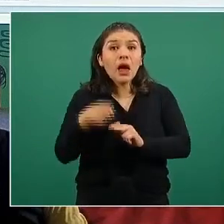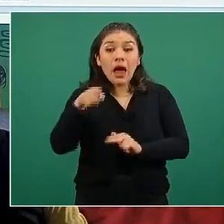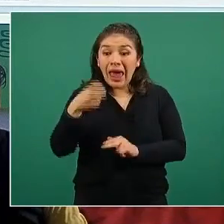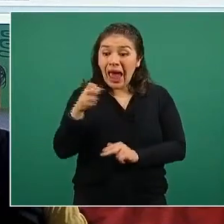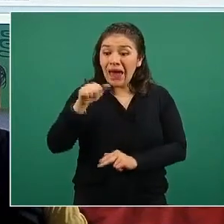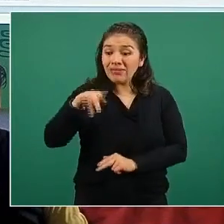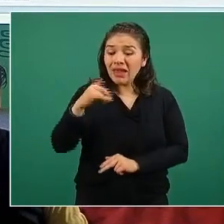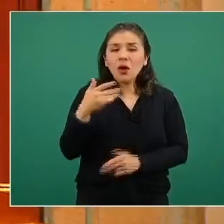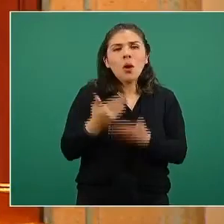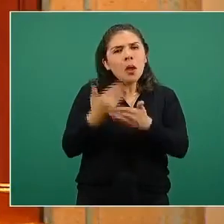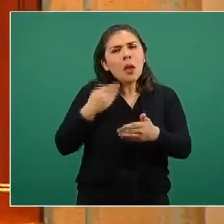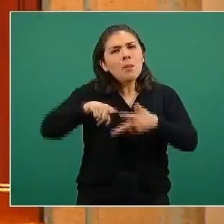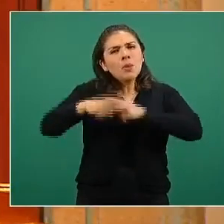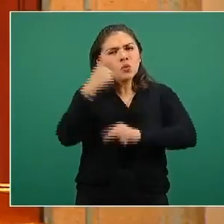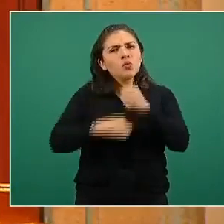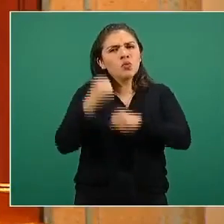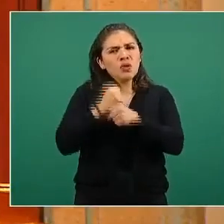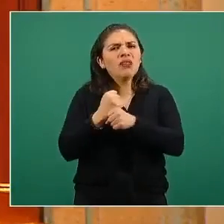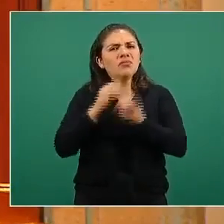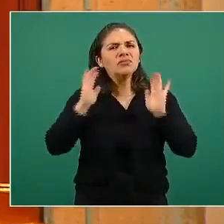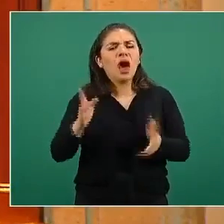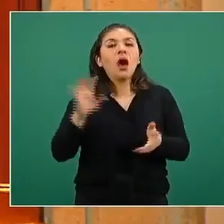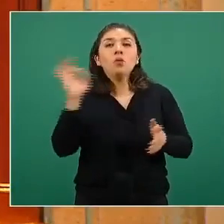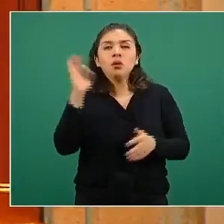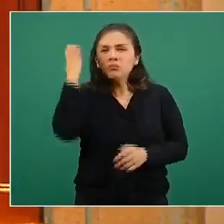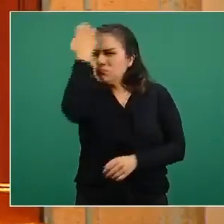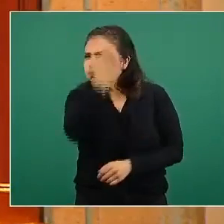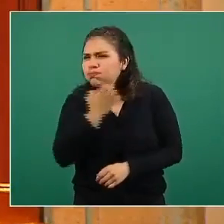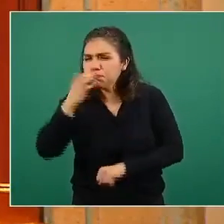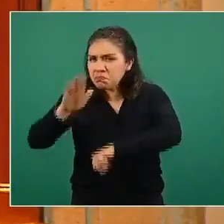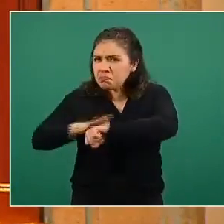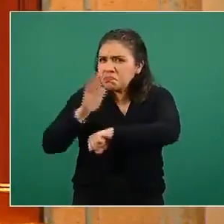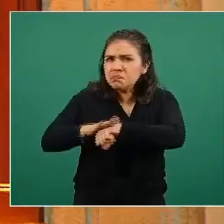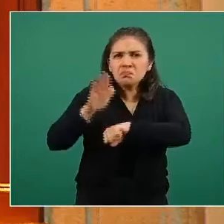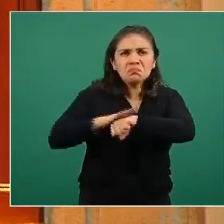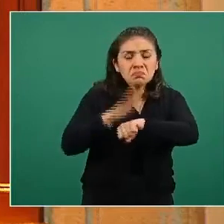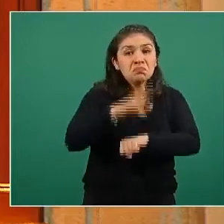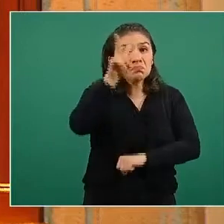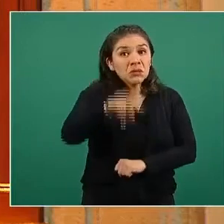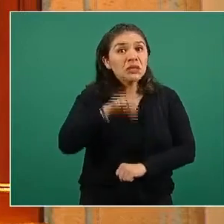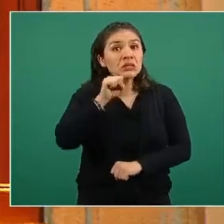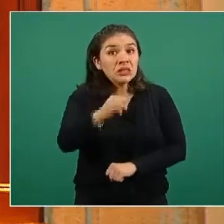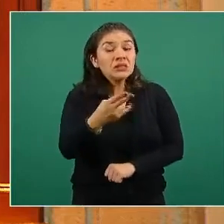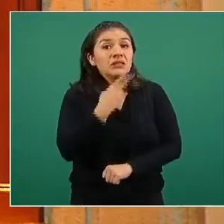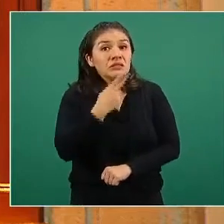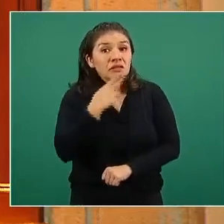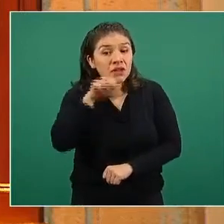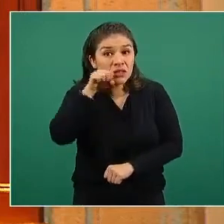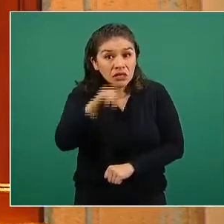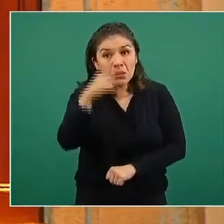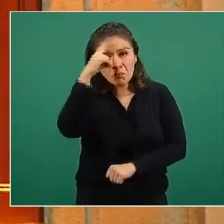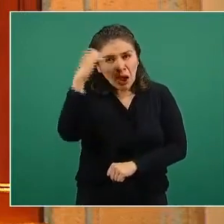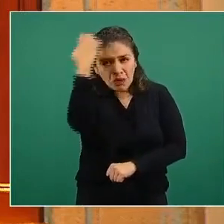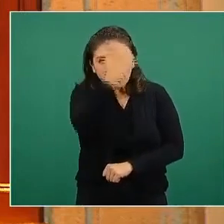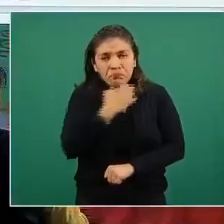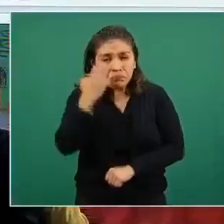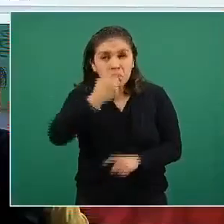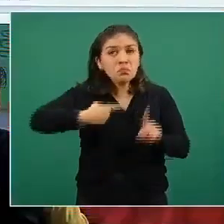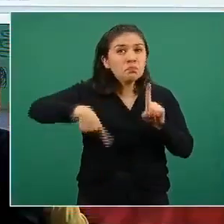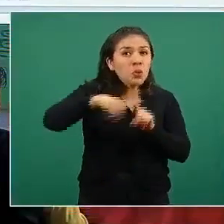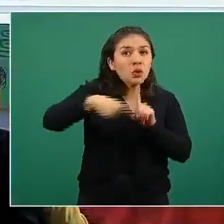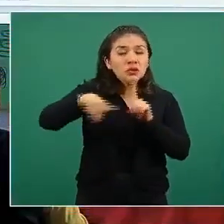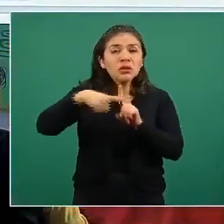el año pasado, una vez que se validó y se encontró su utilidad para confirmar casos también de